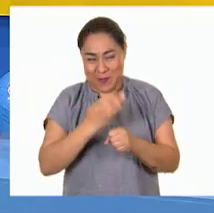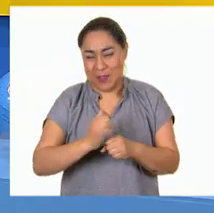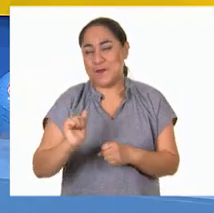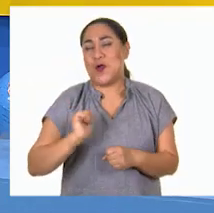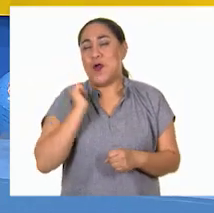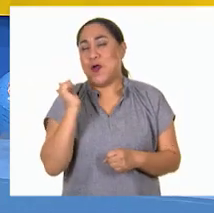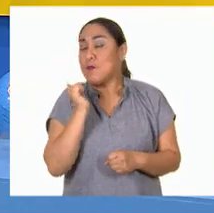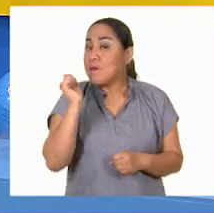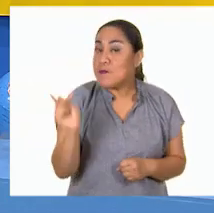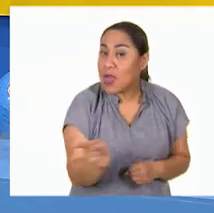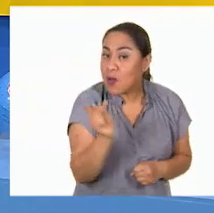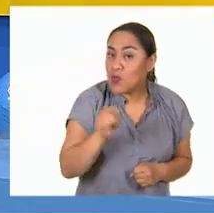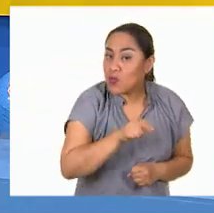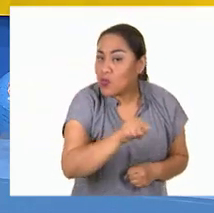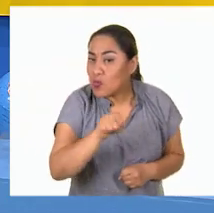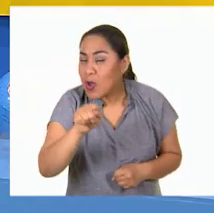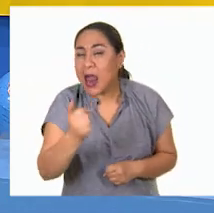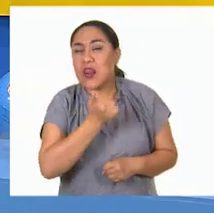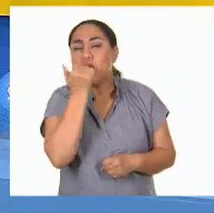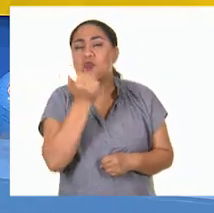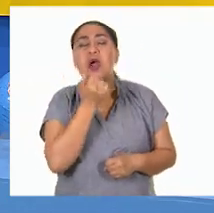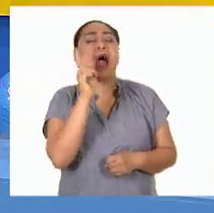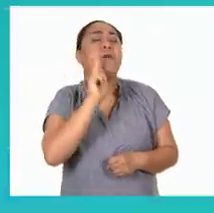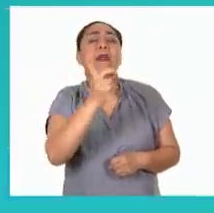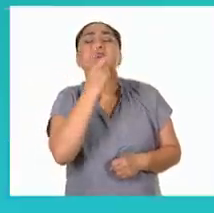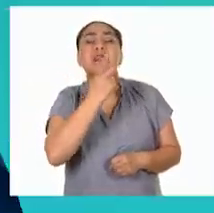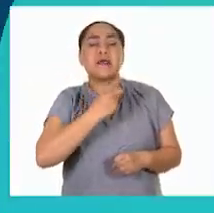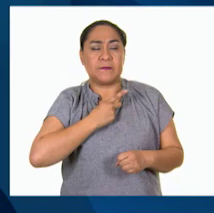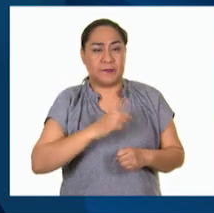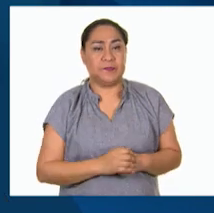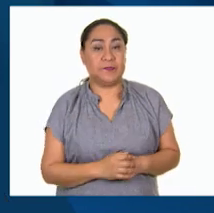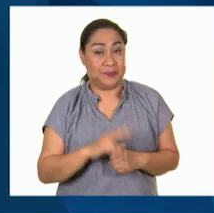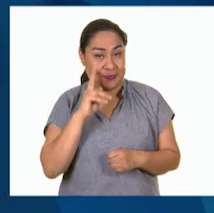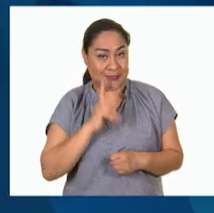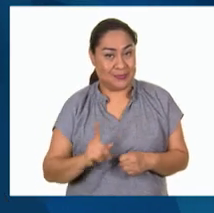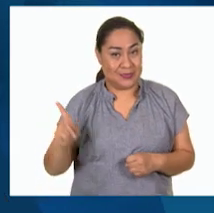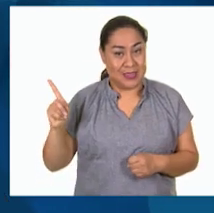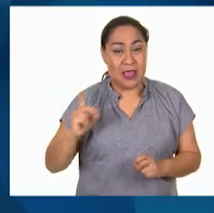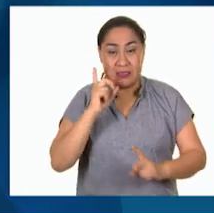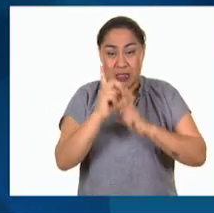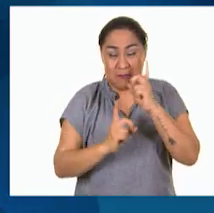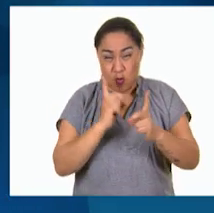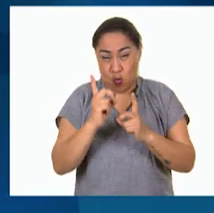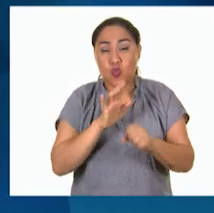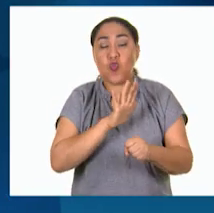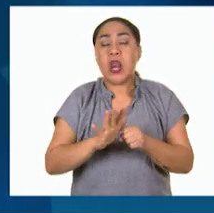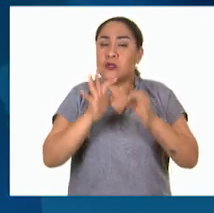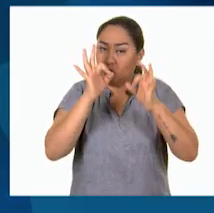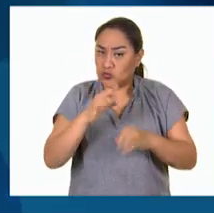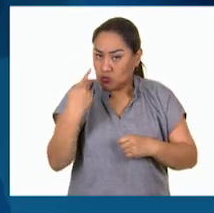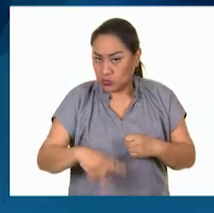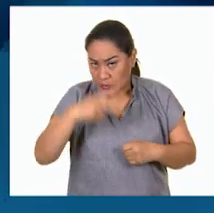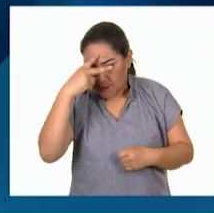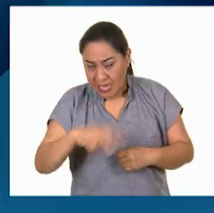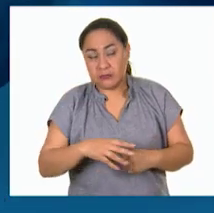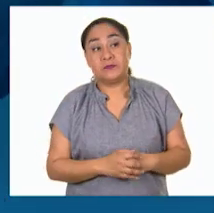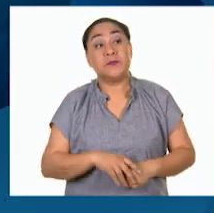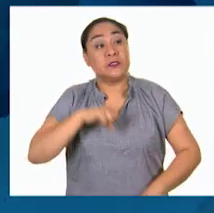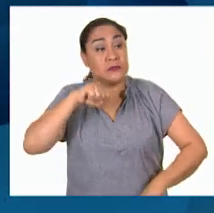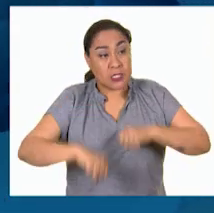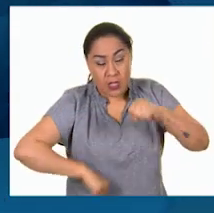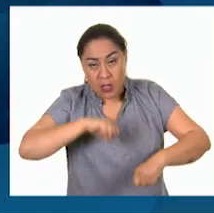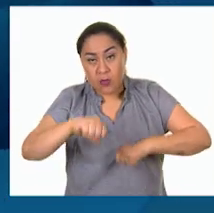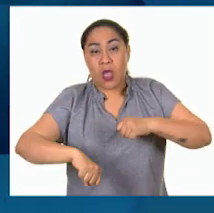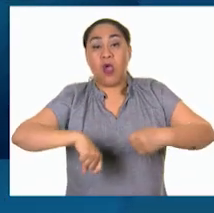a los alumnos que nos siguen desde casa? A ver, ¿cuál de los siguientes deportes es originario de México? ¿El ciclismo, el